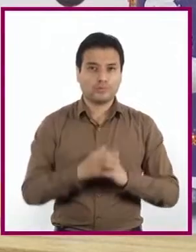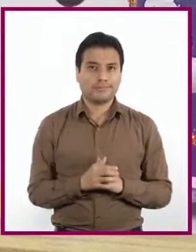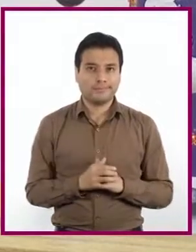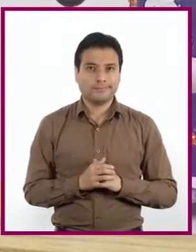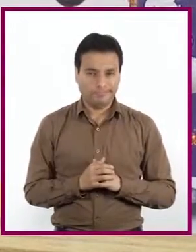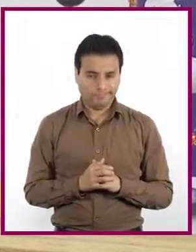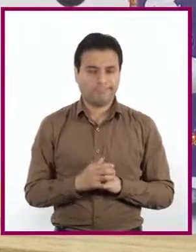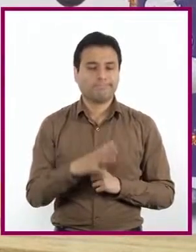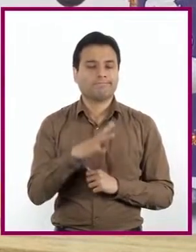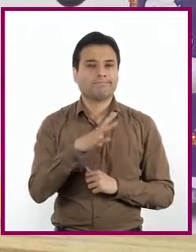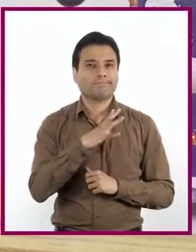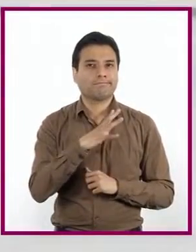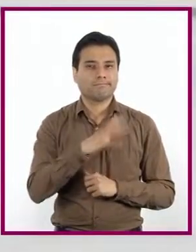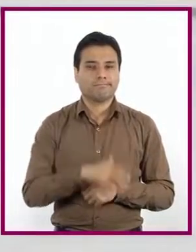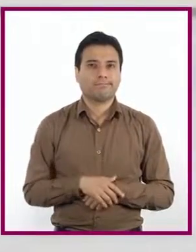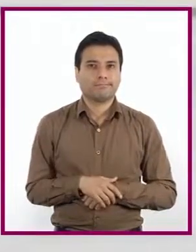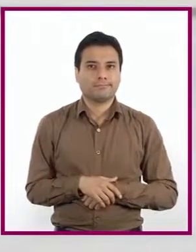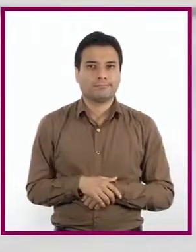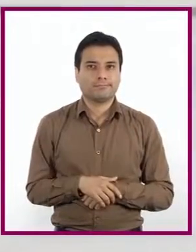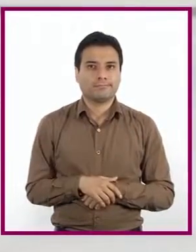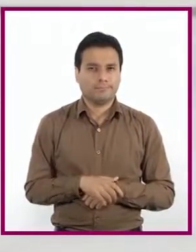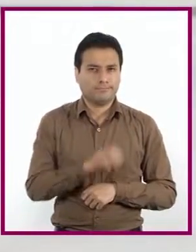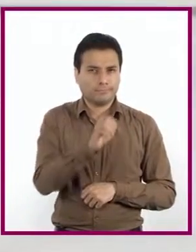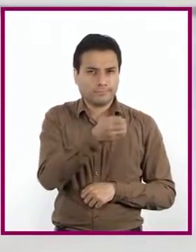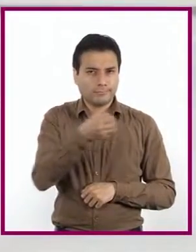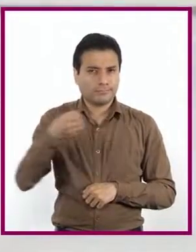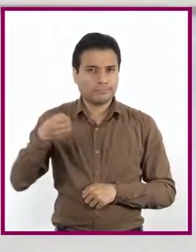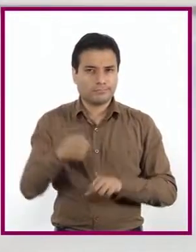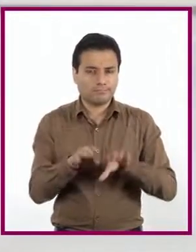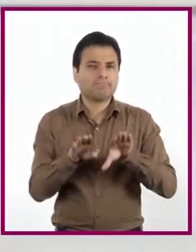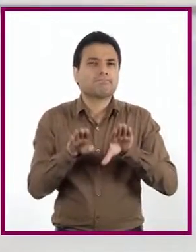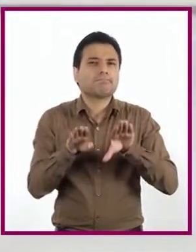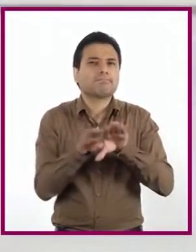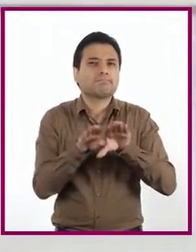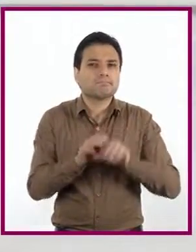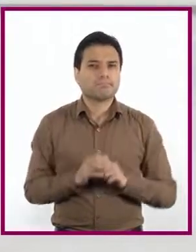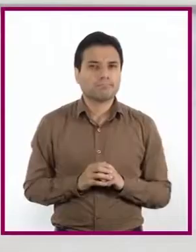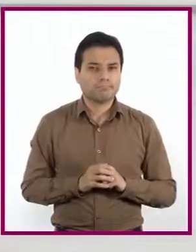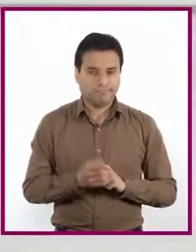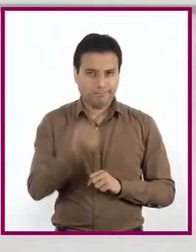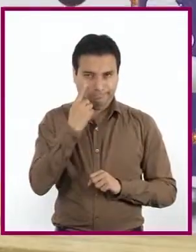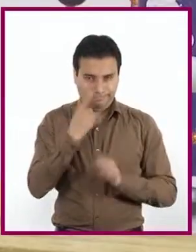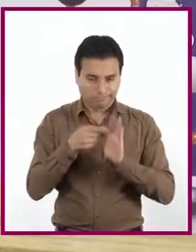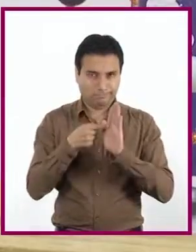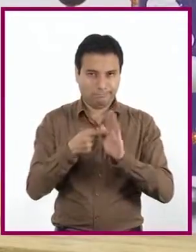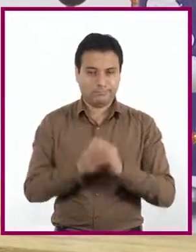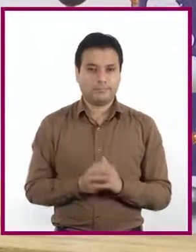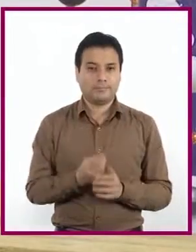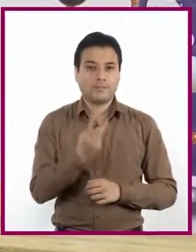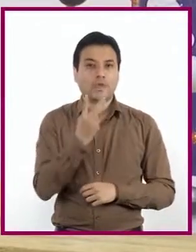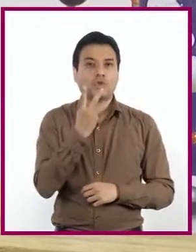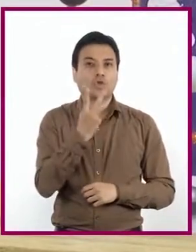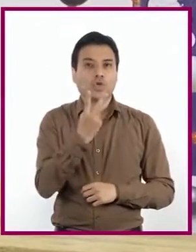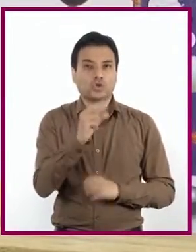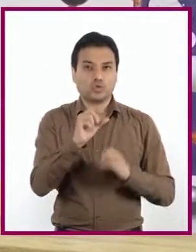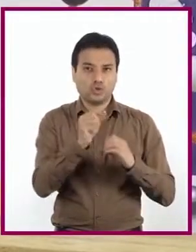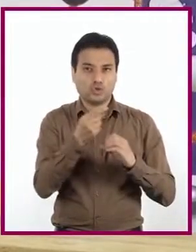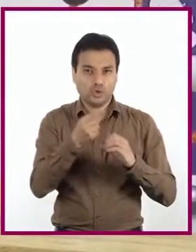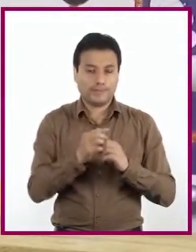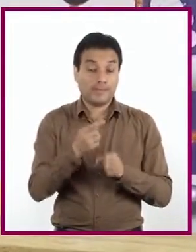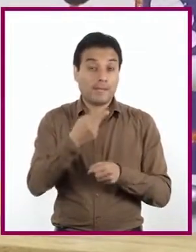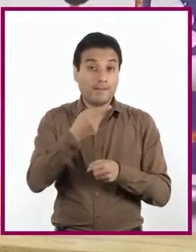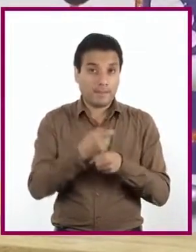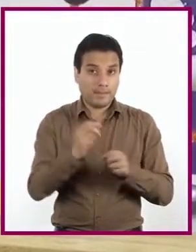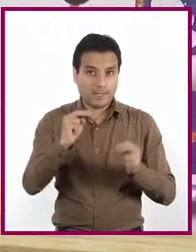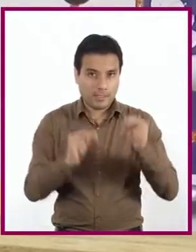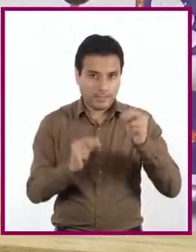17 cargas negativas. Se distribuyen de la siguiente manera. 2 electrones en la primera órbita,